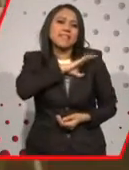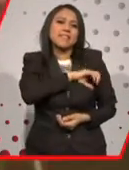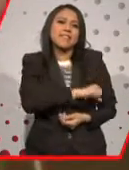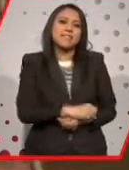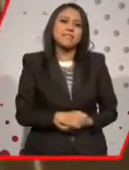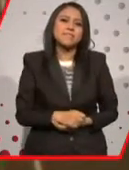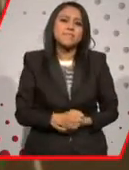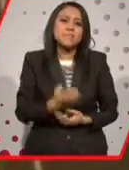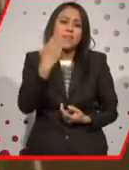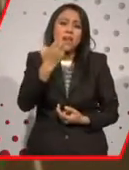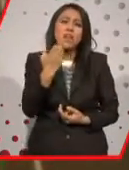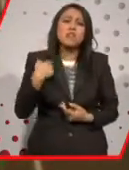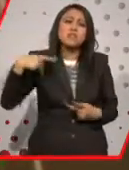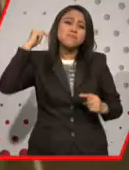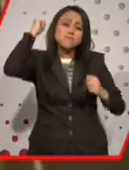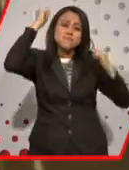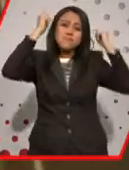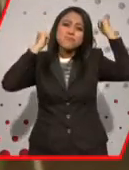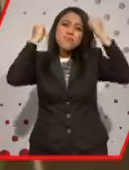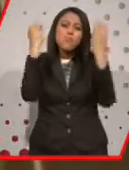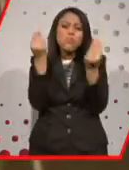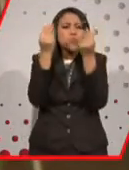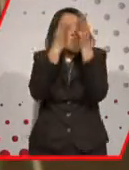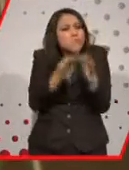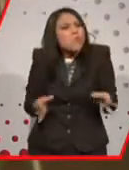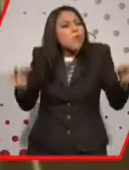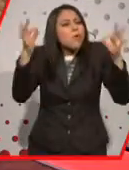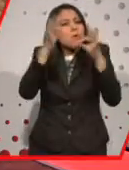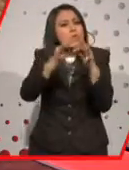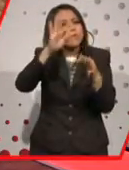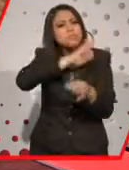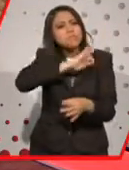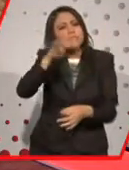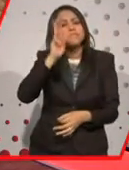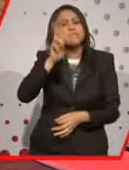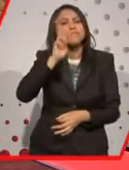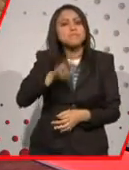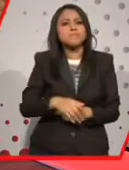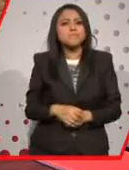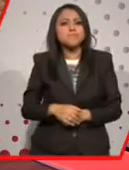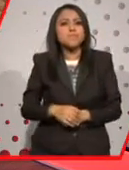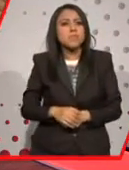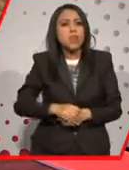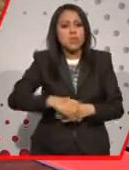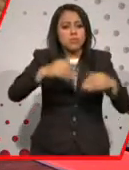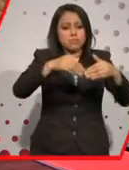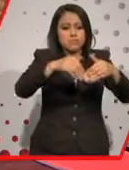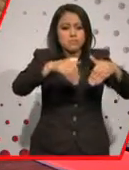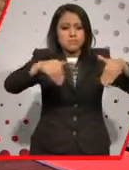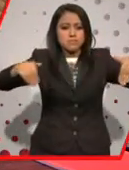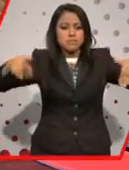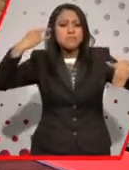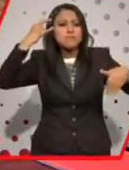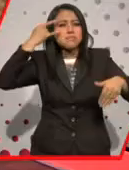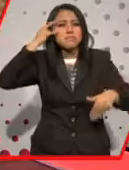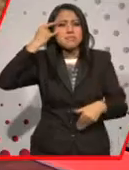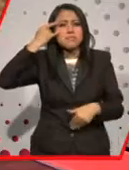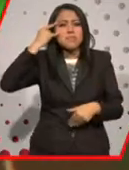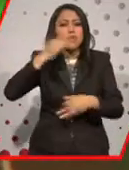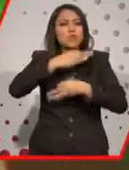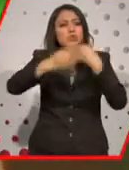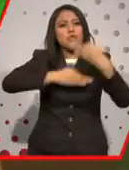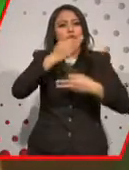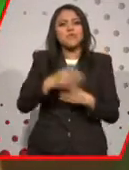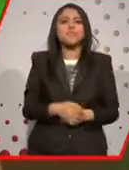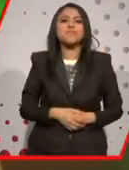la actividad turística en gran parte se concentra dentro, de la, dentro muralla, de la muralla. Y de hecho todas las funciones son prácticamente en la muralla y una función en el malecón, pero sí, hay mucha